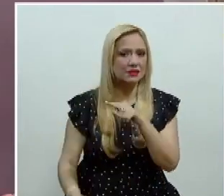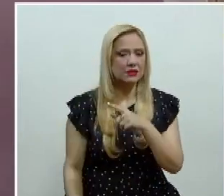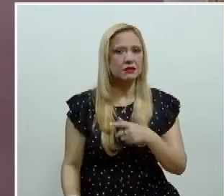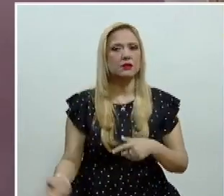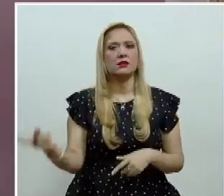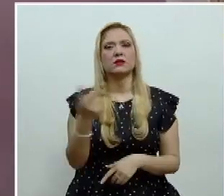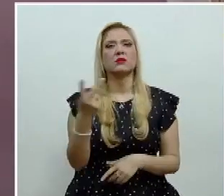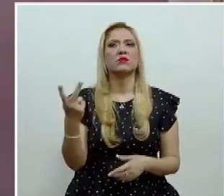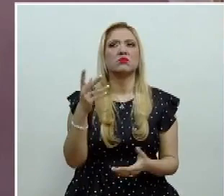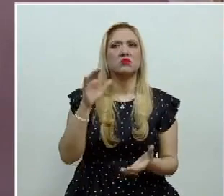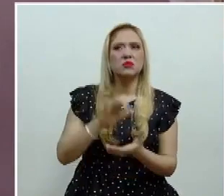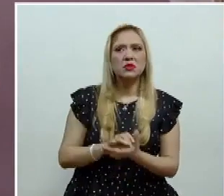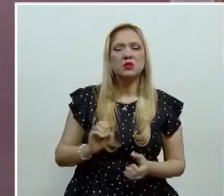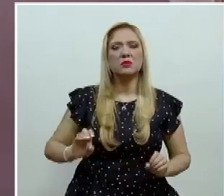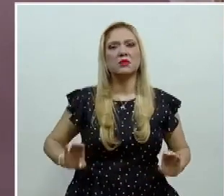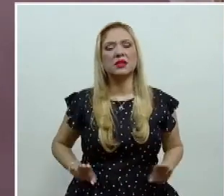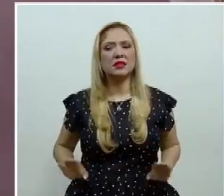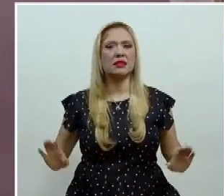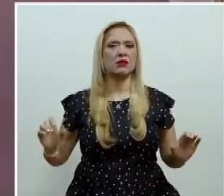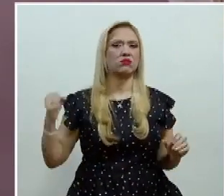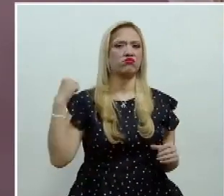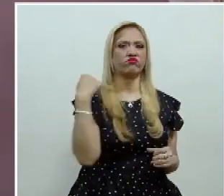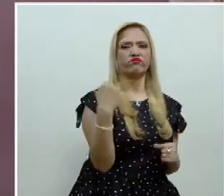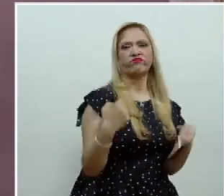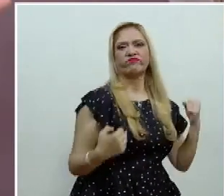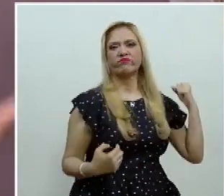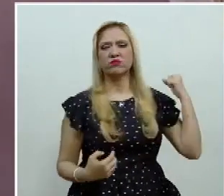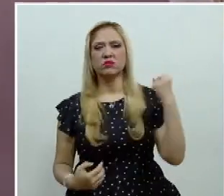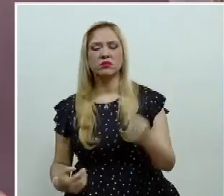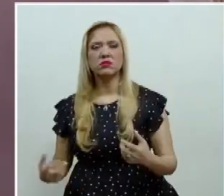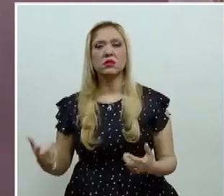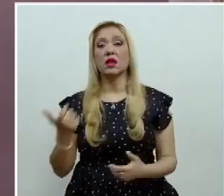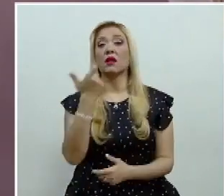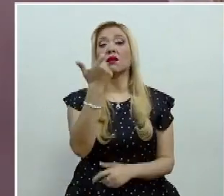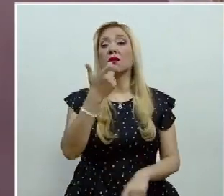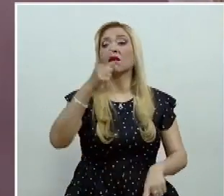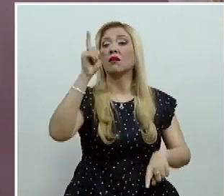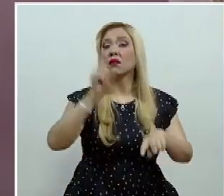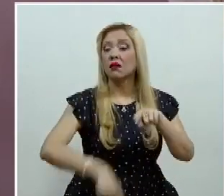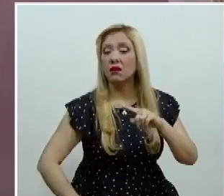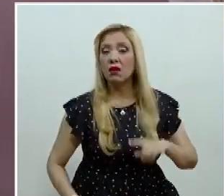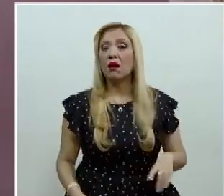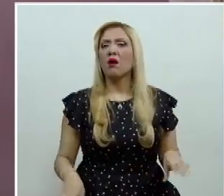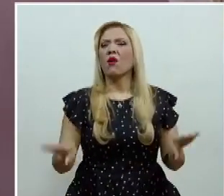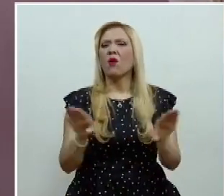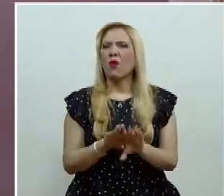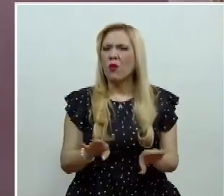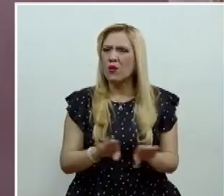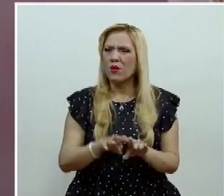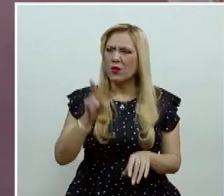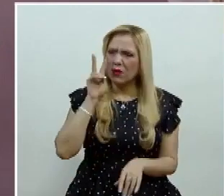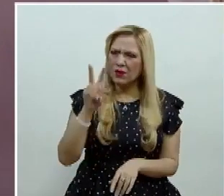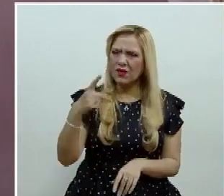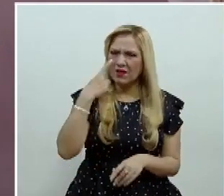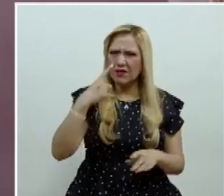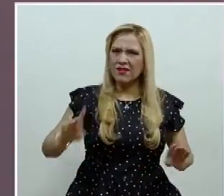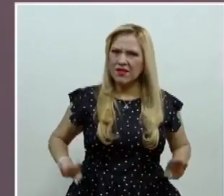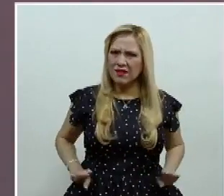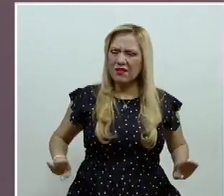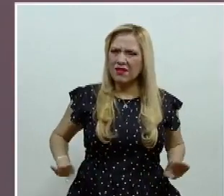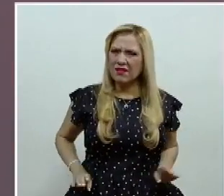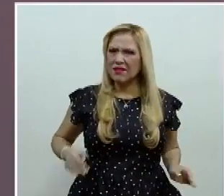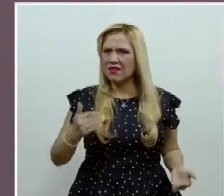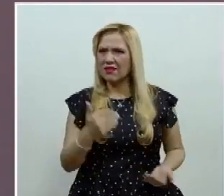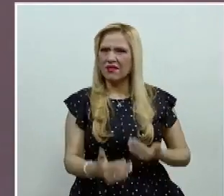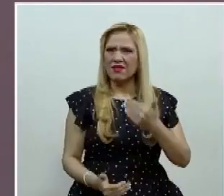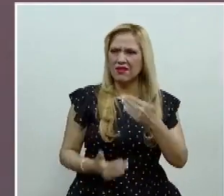asimetrías del poder, estos aspectos inclusive de la violencia económica, cómo eso está presentándose en el contexto en el que